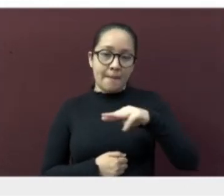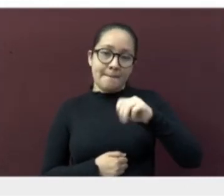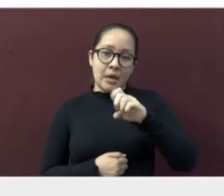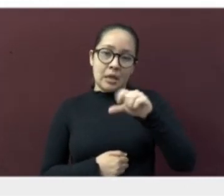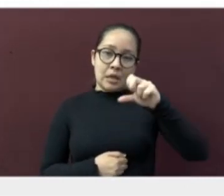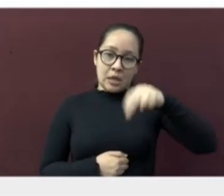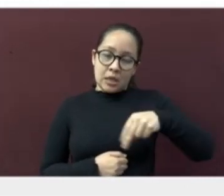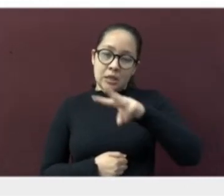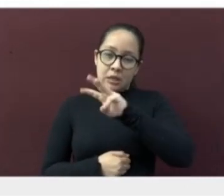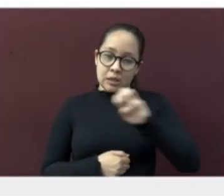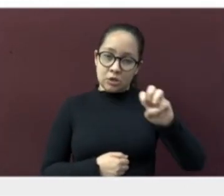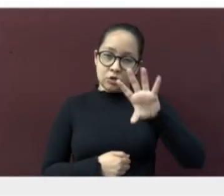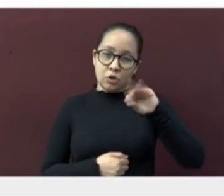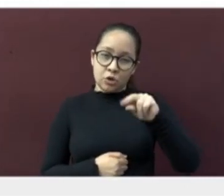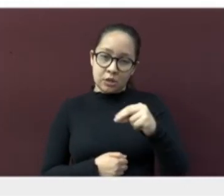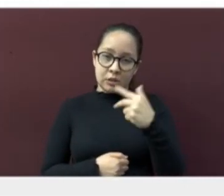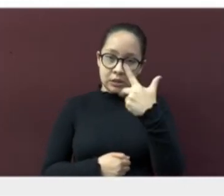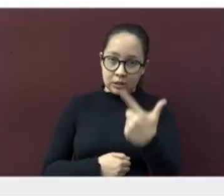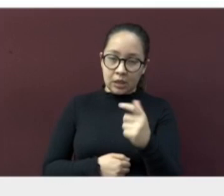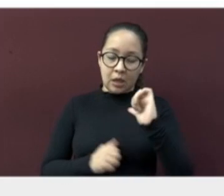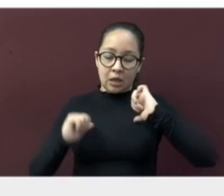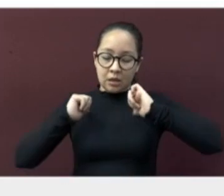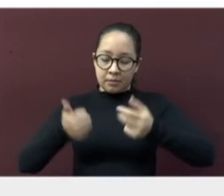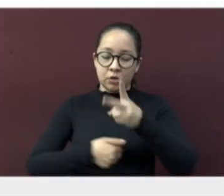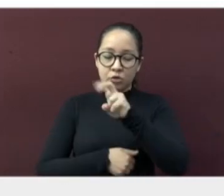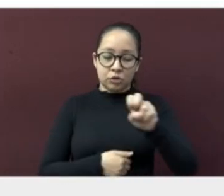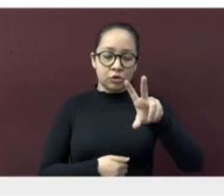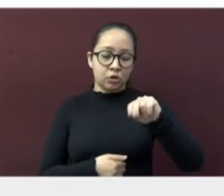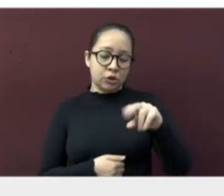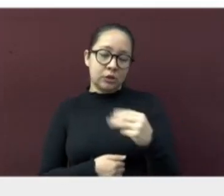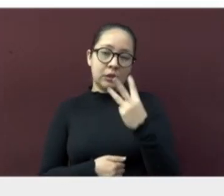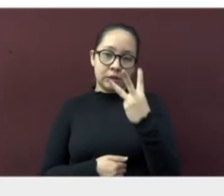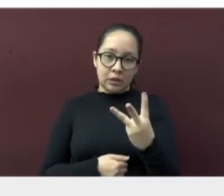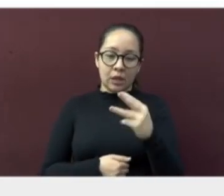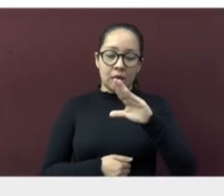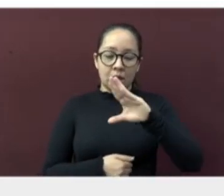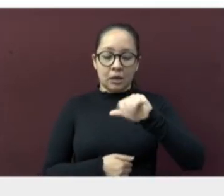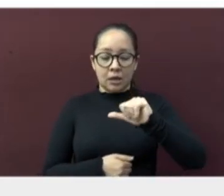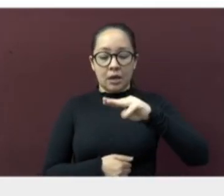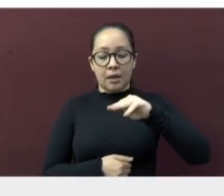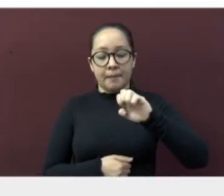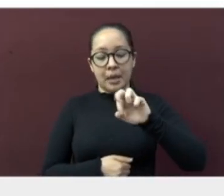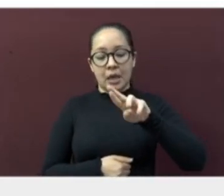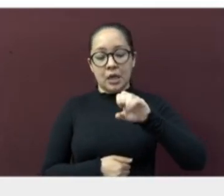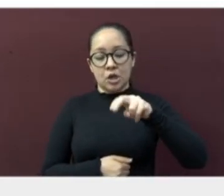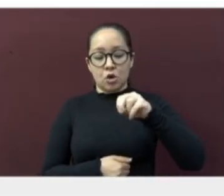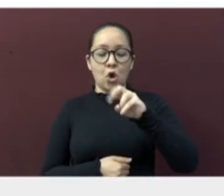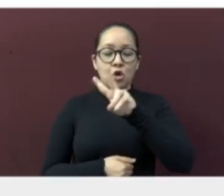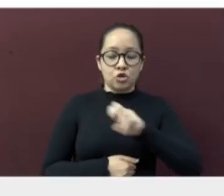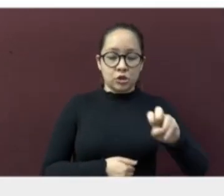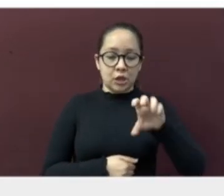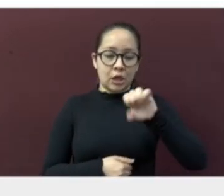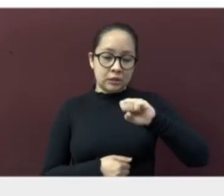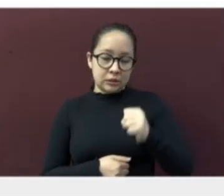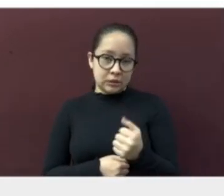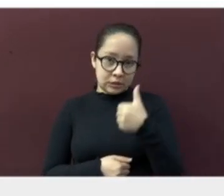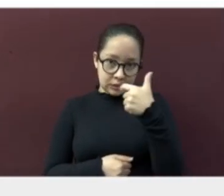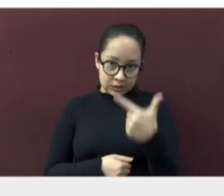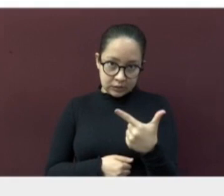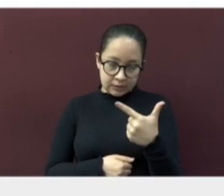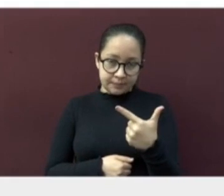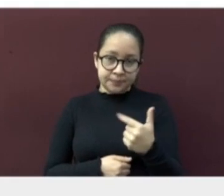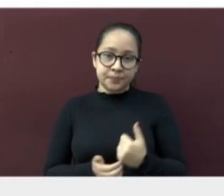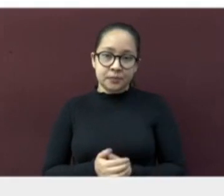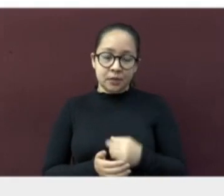387 y alvarado 283 camerino z mendoza 267